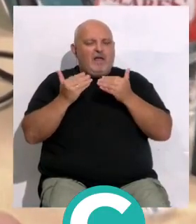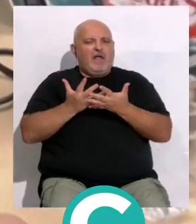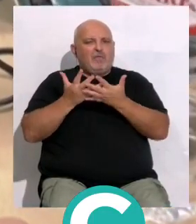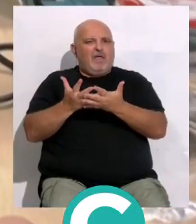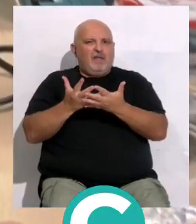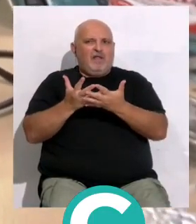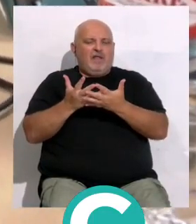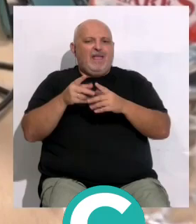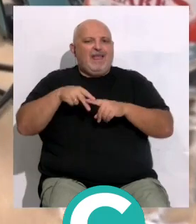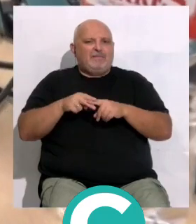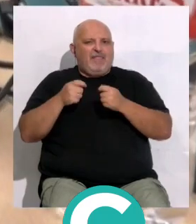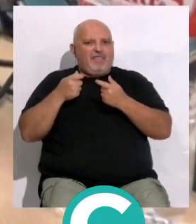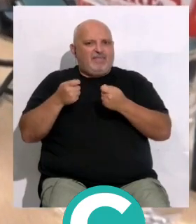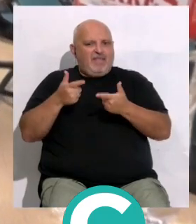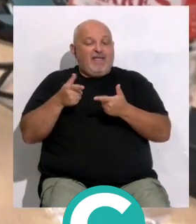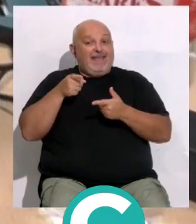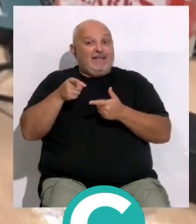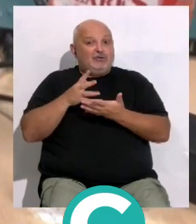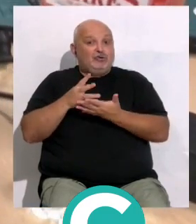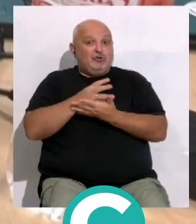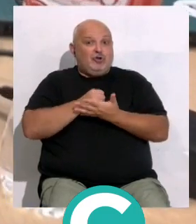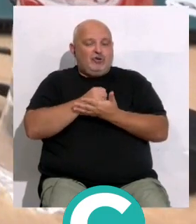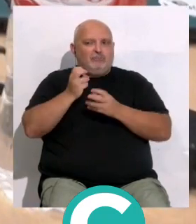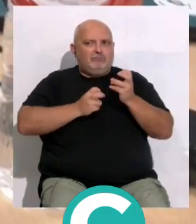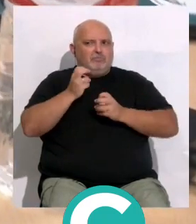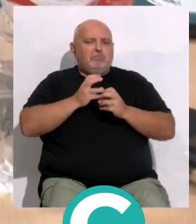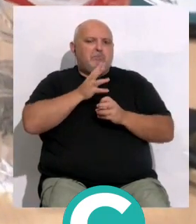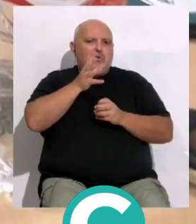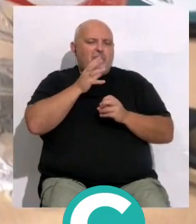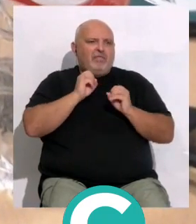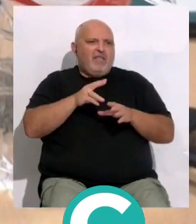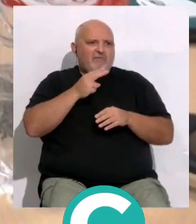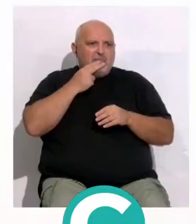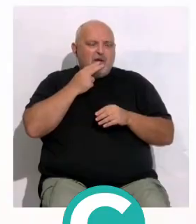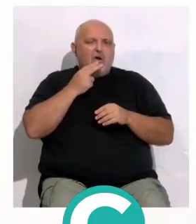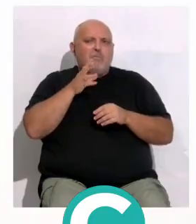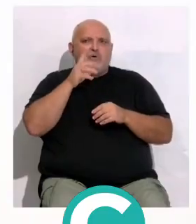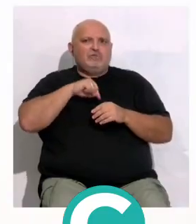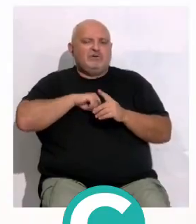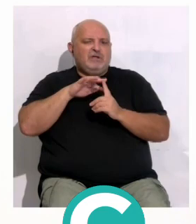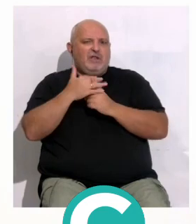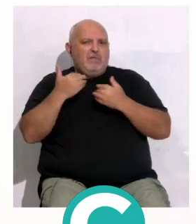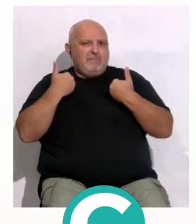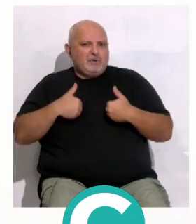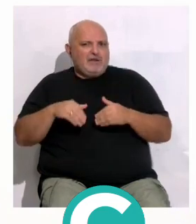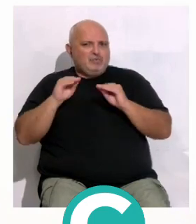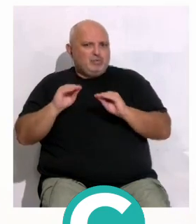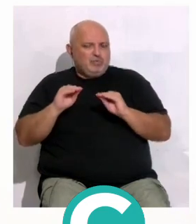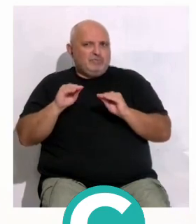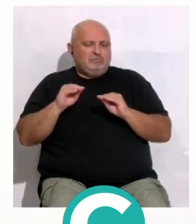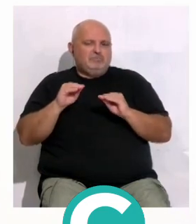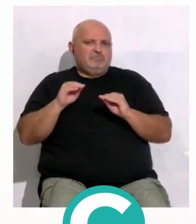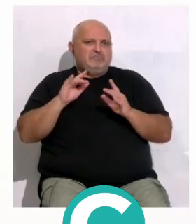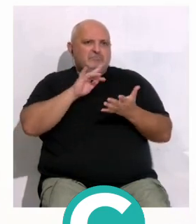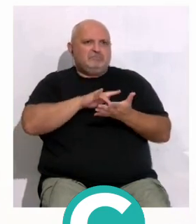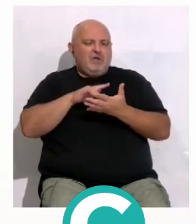ayudamos a darle esa herramienta y creo que todos los que han venido, bien por dejar de fumar, por situaciones personales con